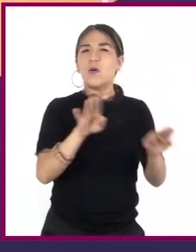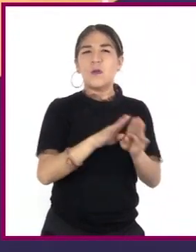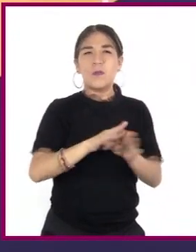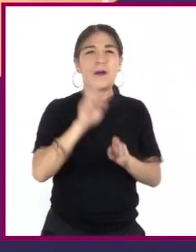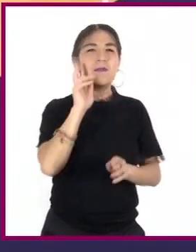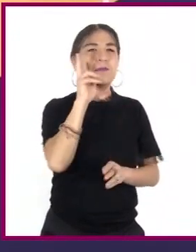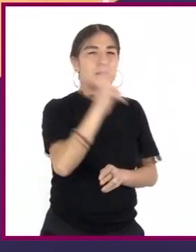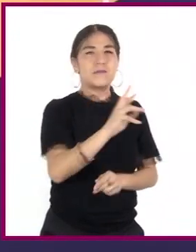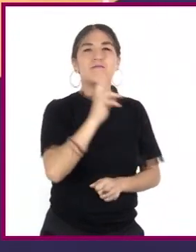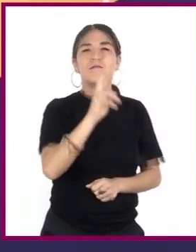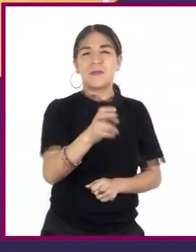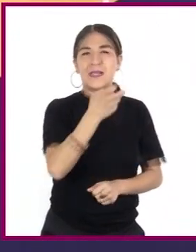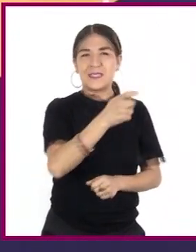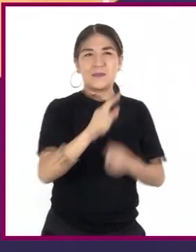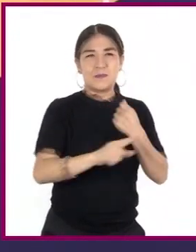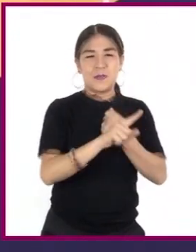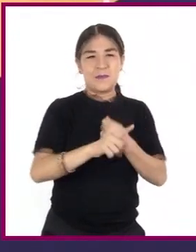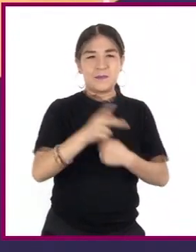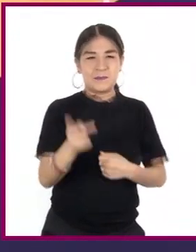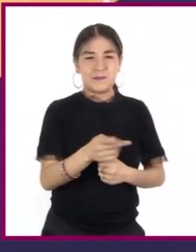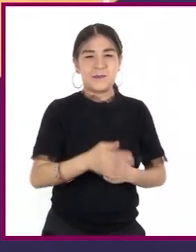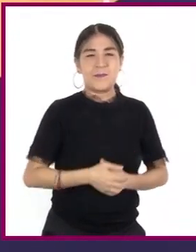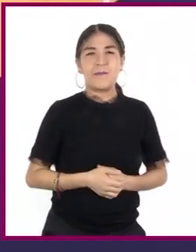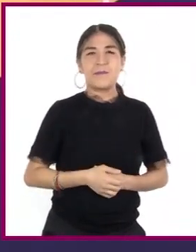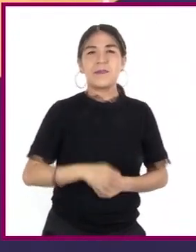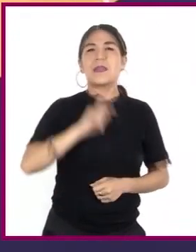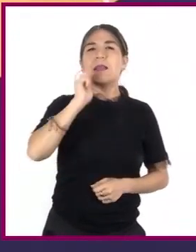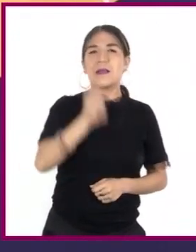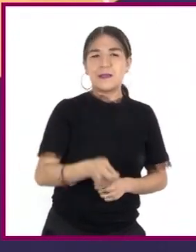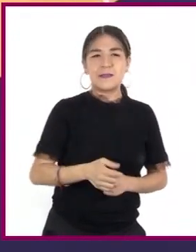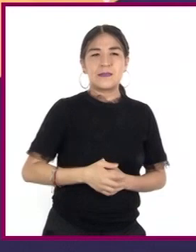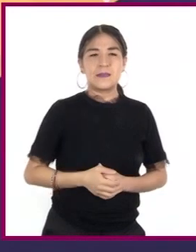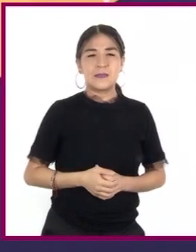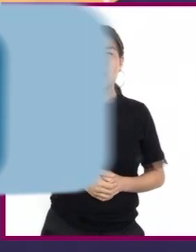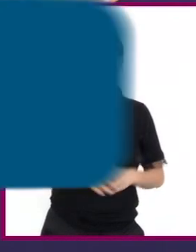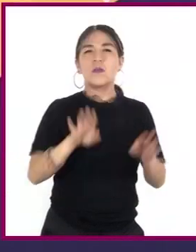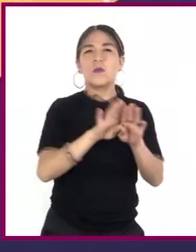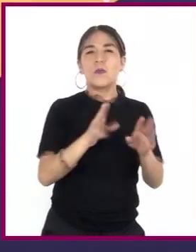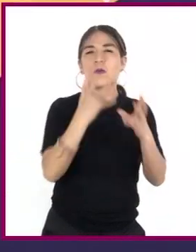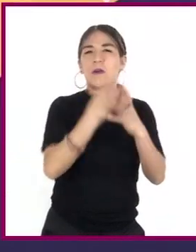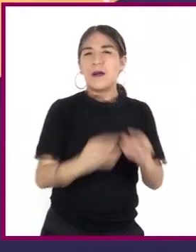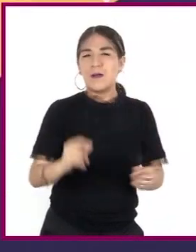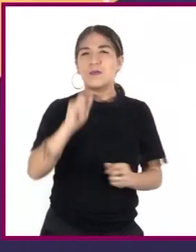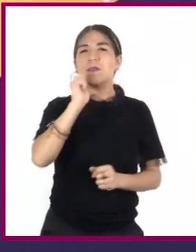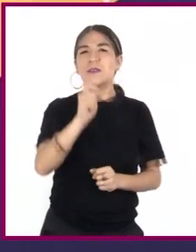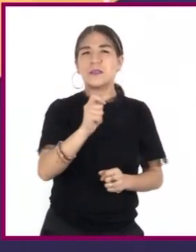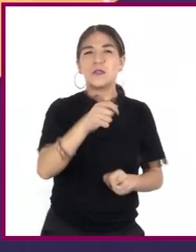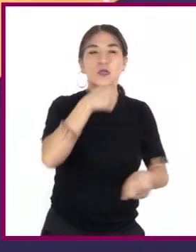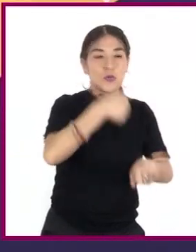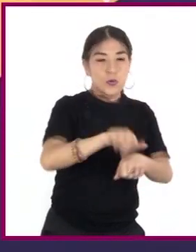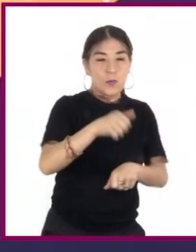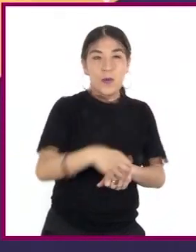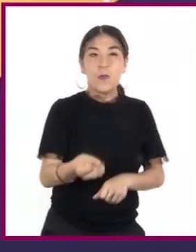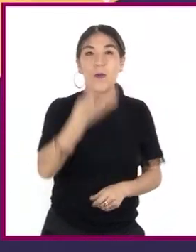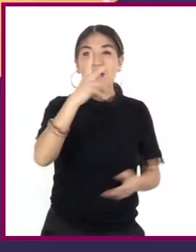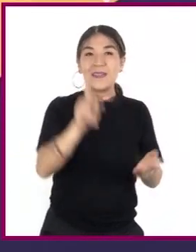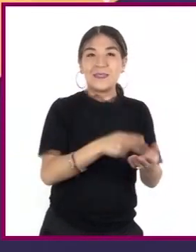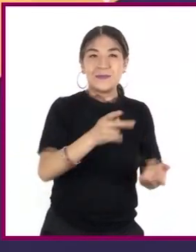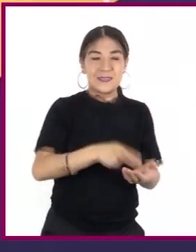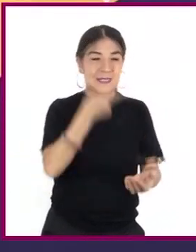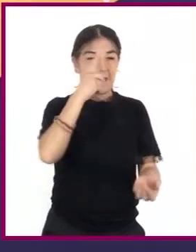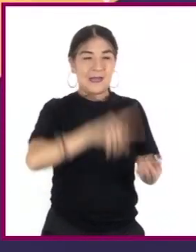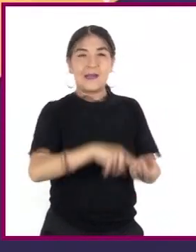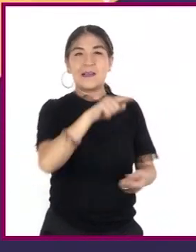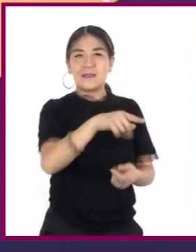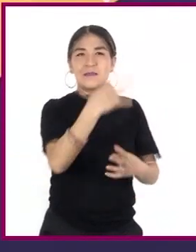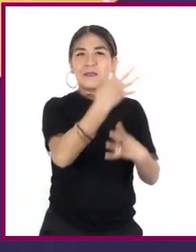de contestar la pregunta del problema. Podemos interpretar la solución como el número de veces que cabe el contenido